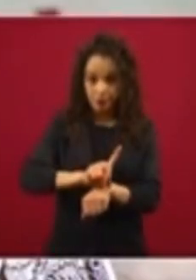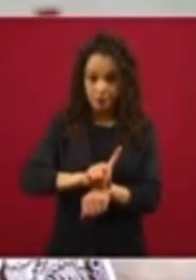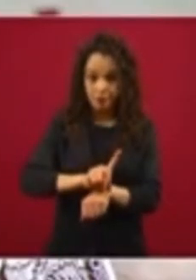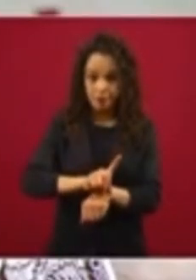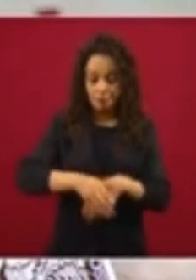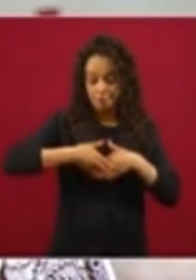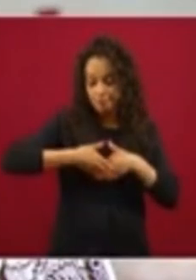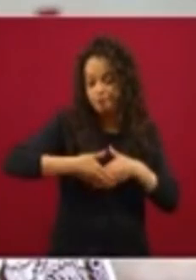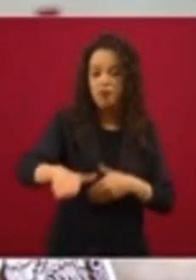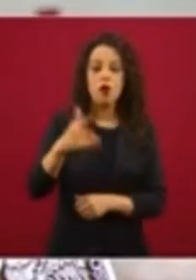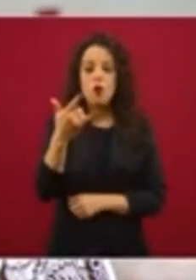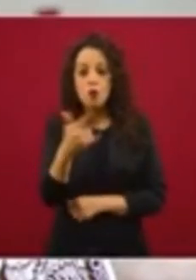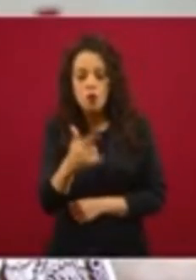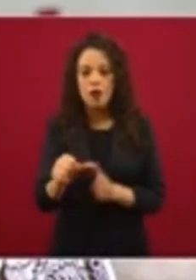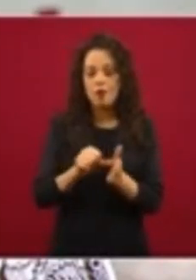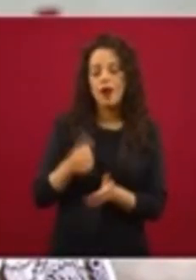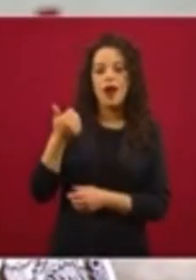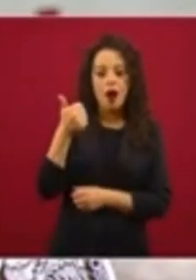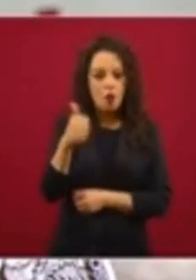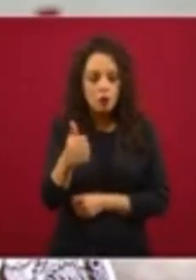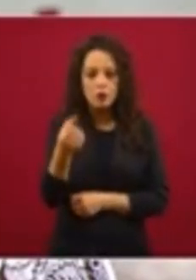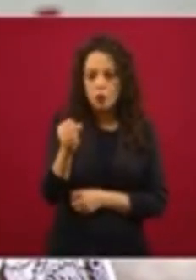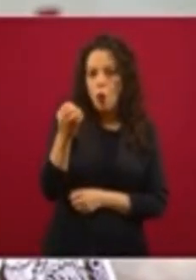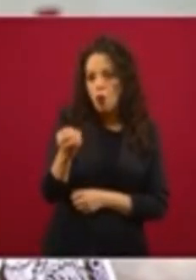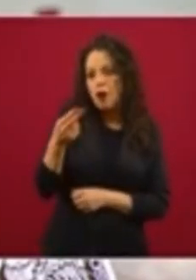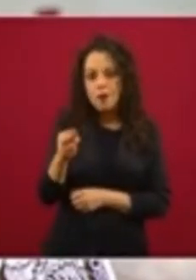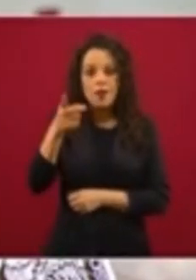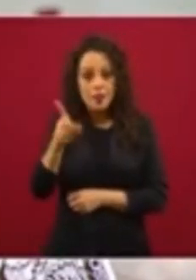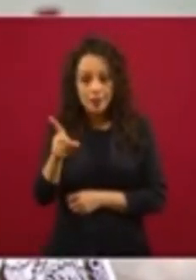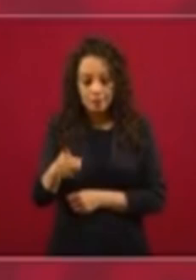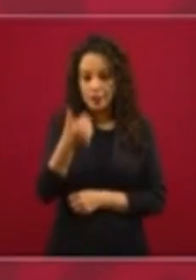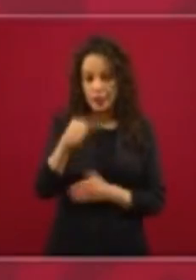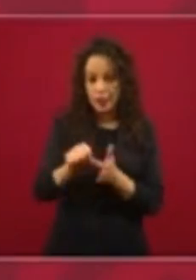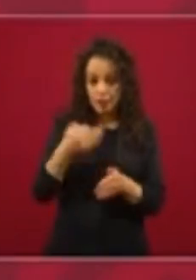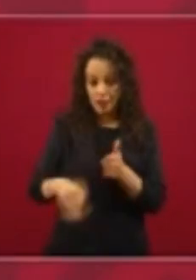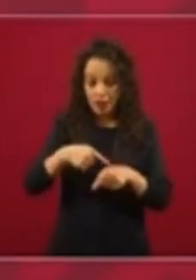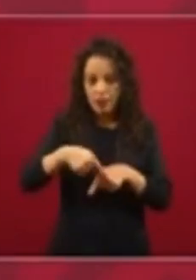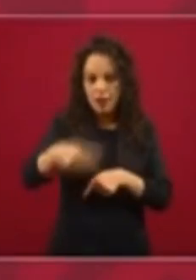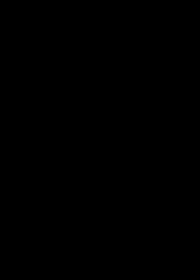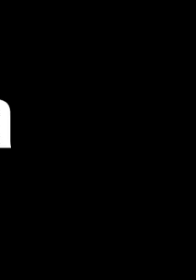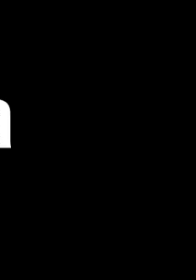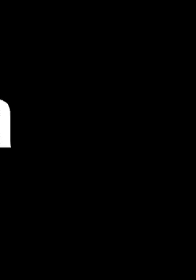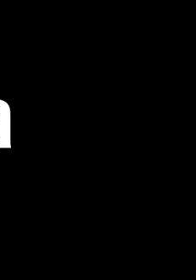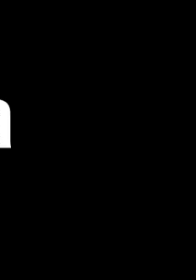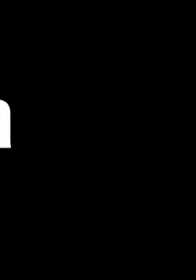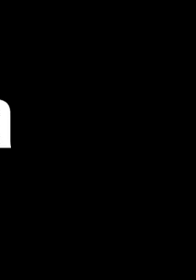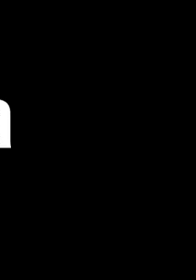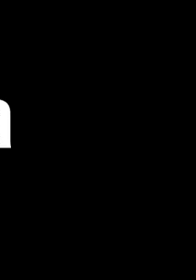julio, agosto, septiembre, octubre, noviembre, diciembre, el semestre que sigue sea de recuperación.